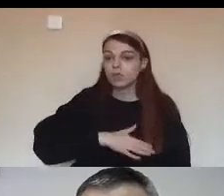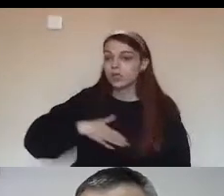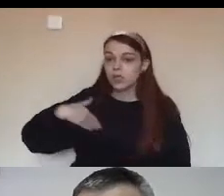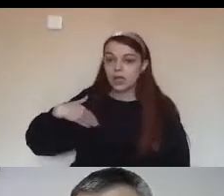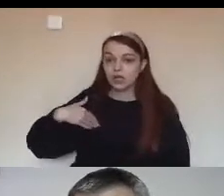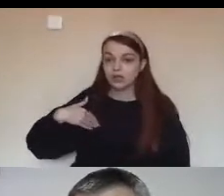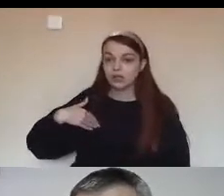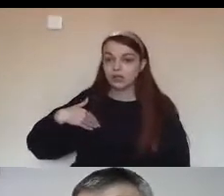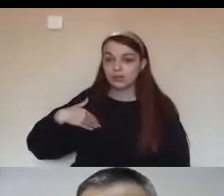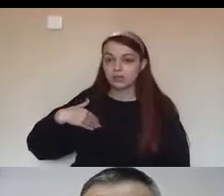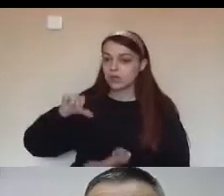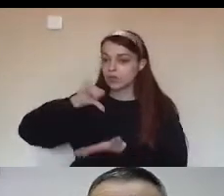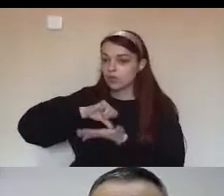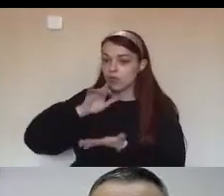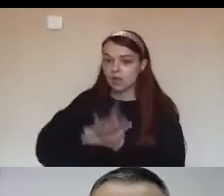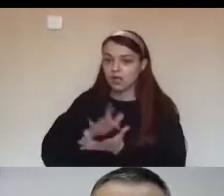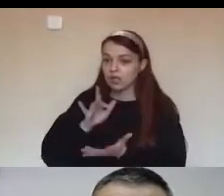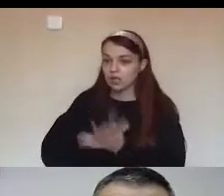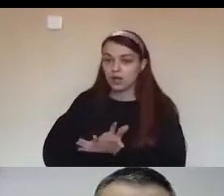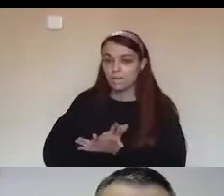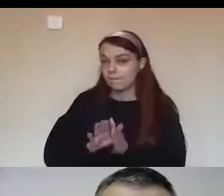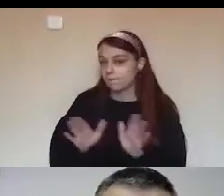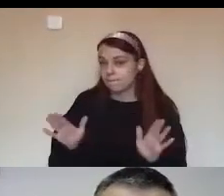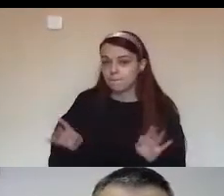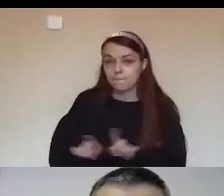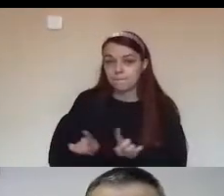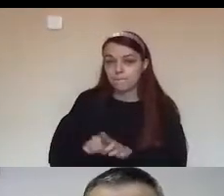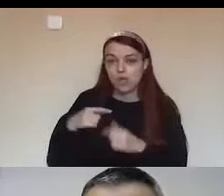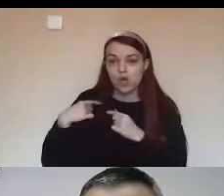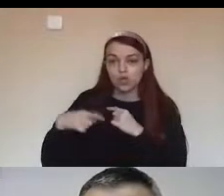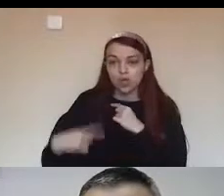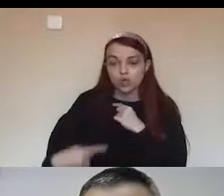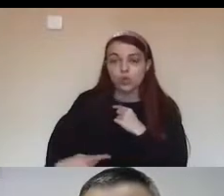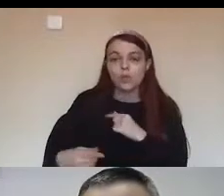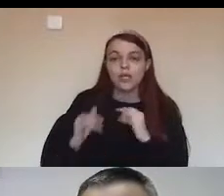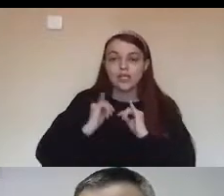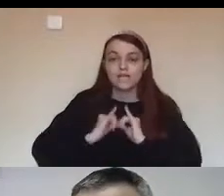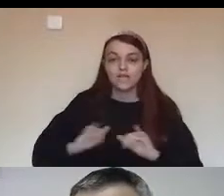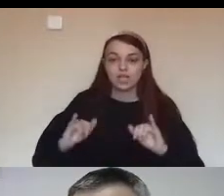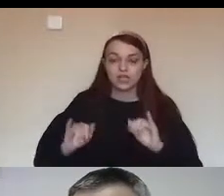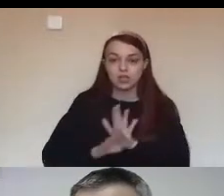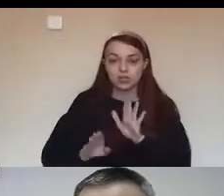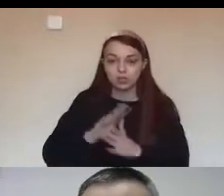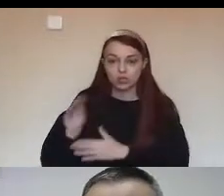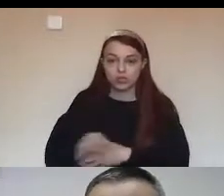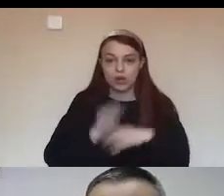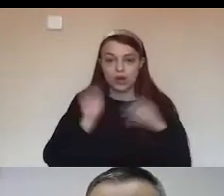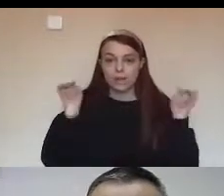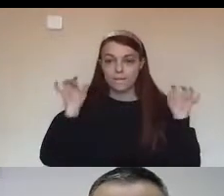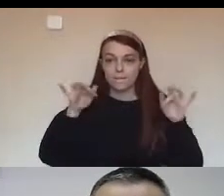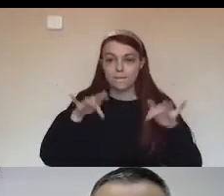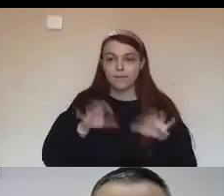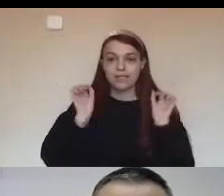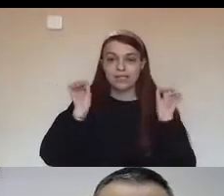siendo una ciudad tranquila, quieren seguir conservando sus costumbres, sus fiestas, sin masificaciones, y eso